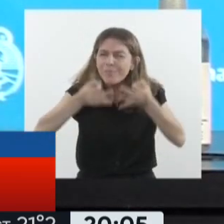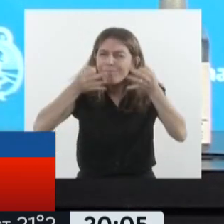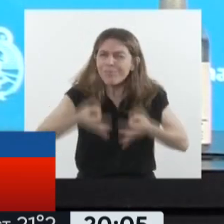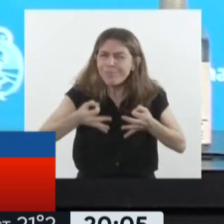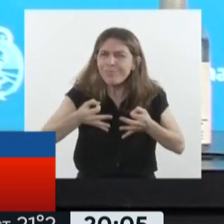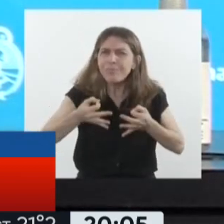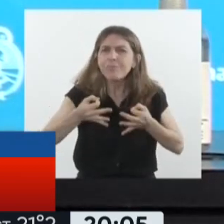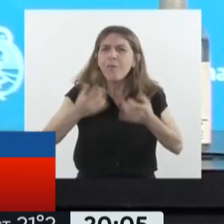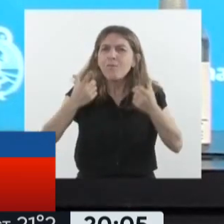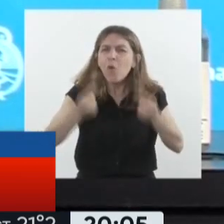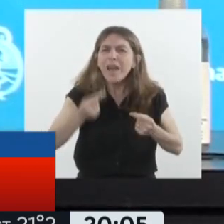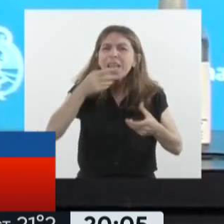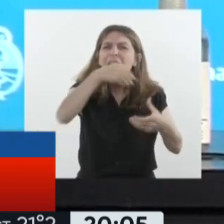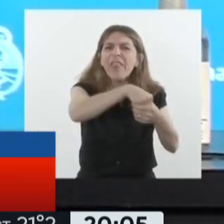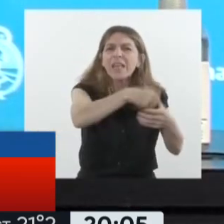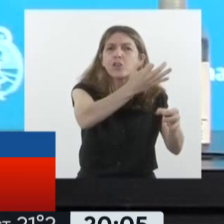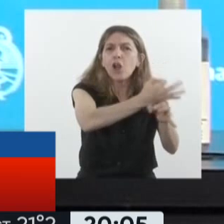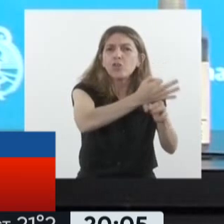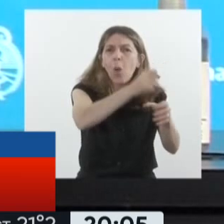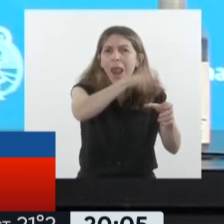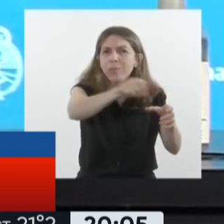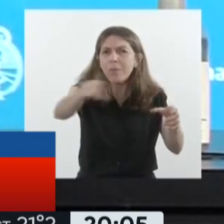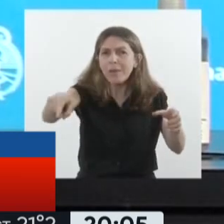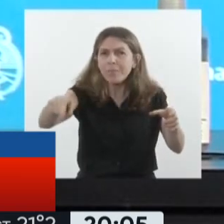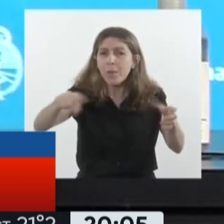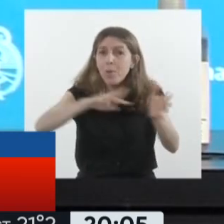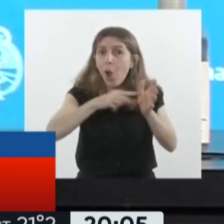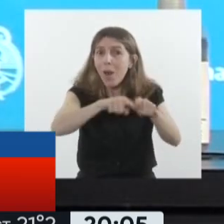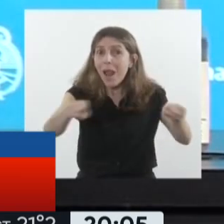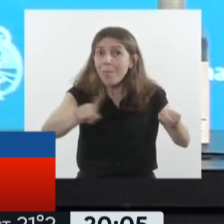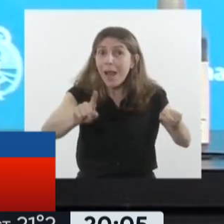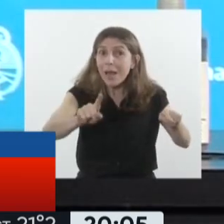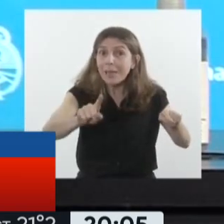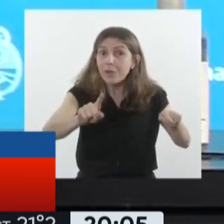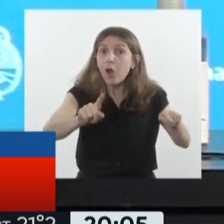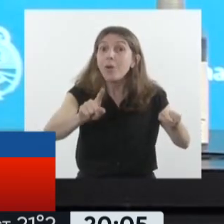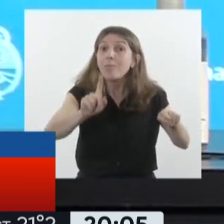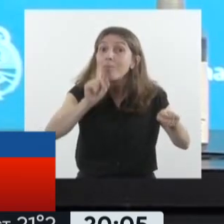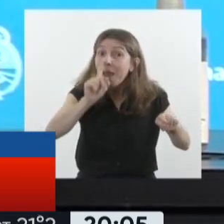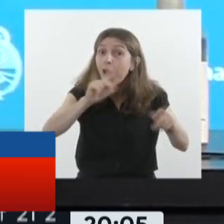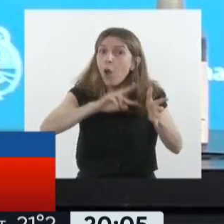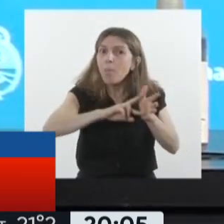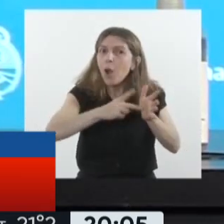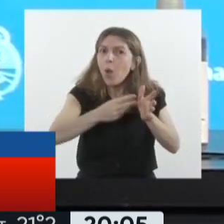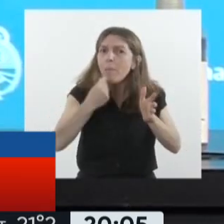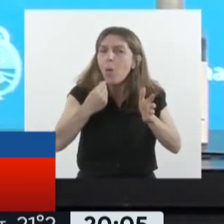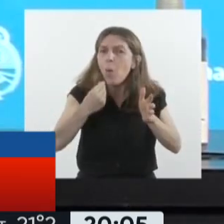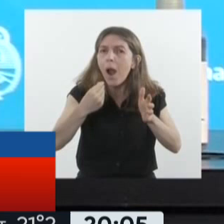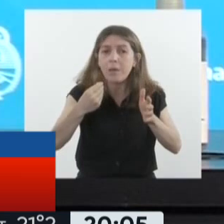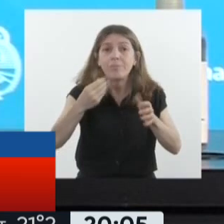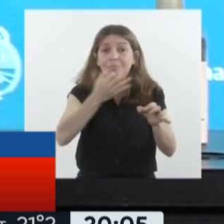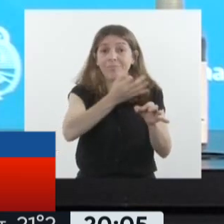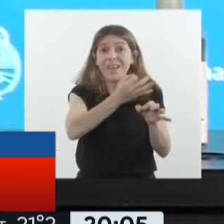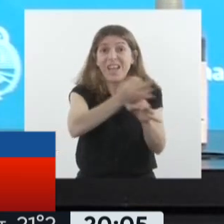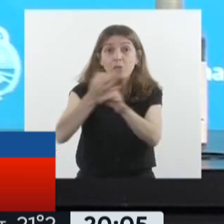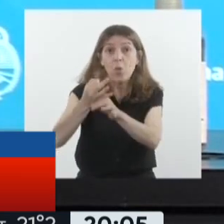en los colegios. Lo que sí ocurre es que detrás de la presencialidad de